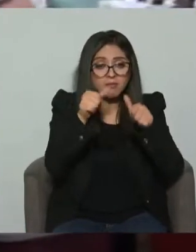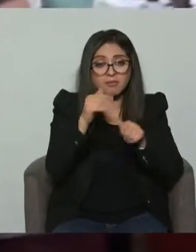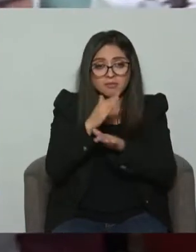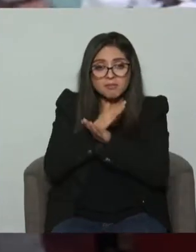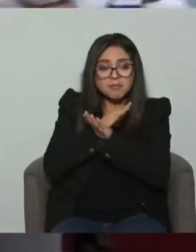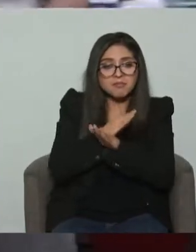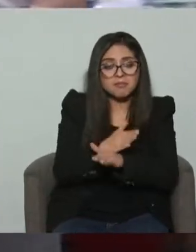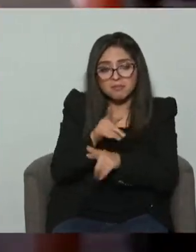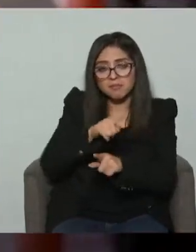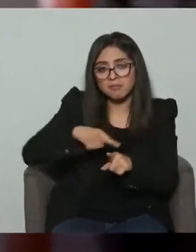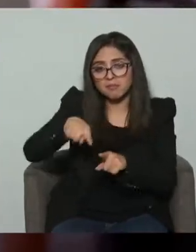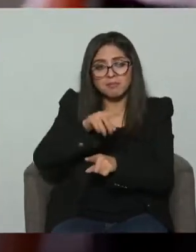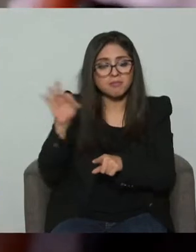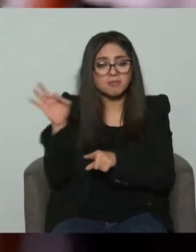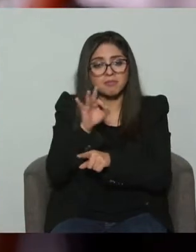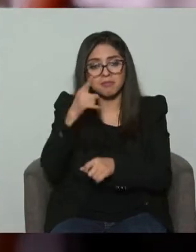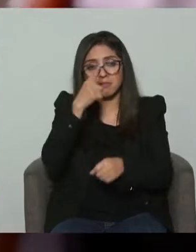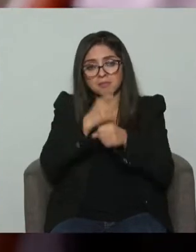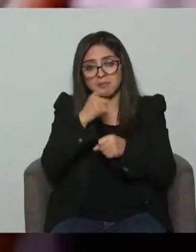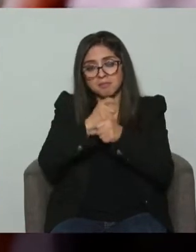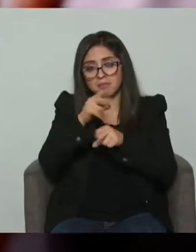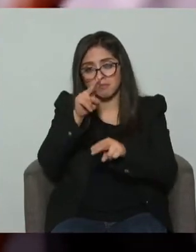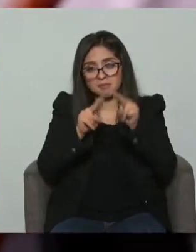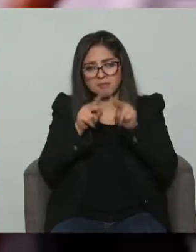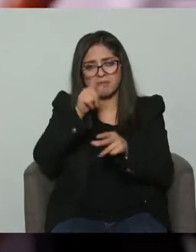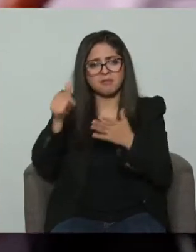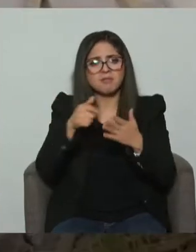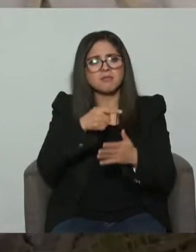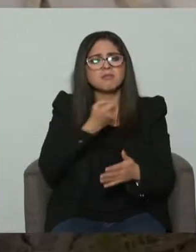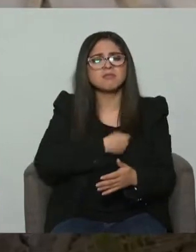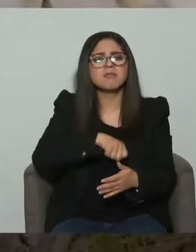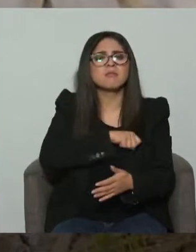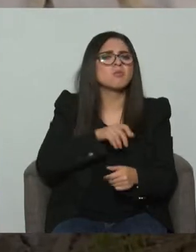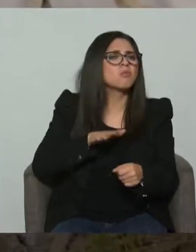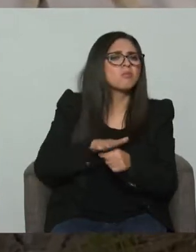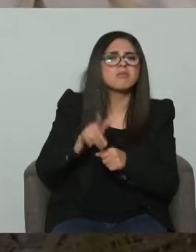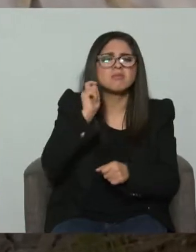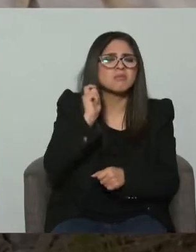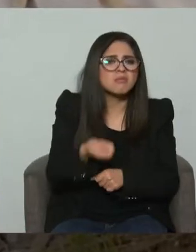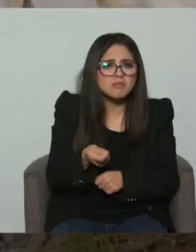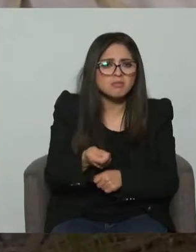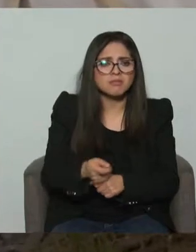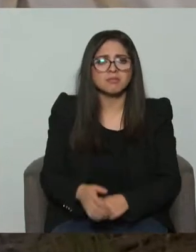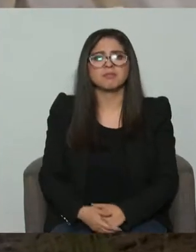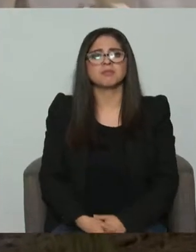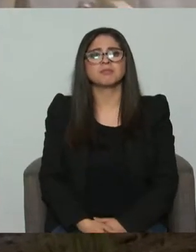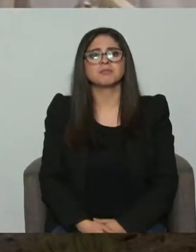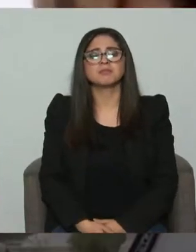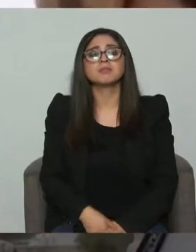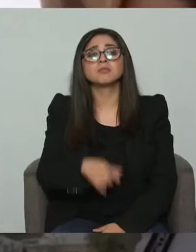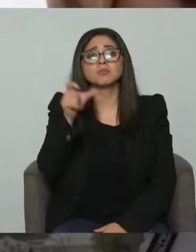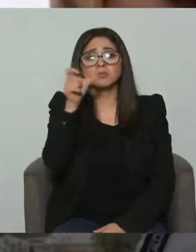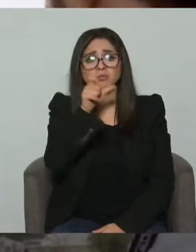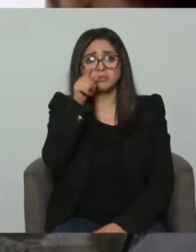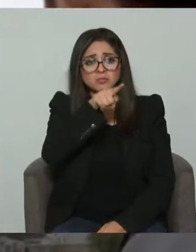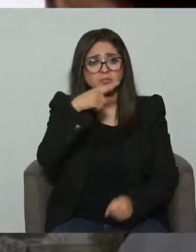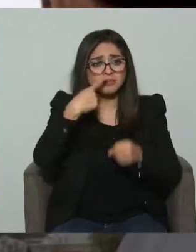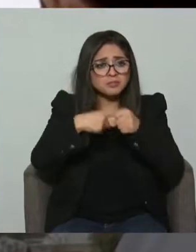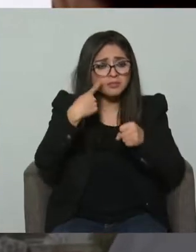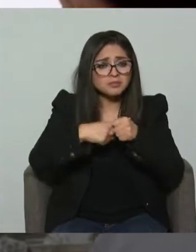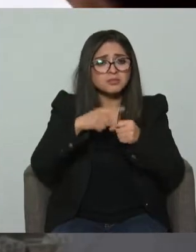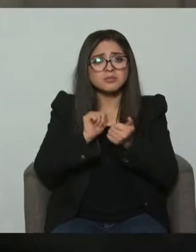a la atención del primer nivel de salud. ¿Qué significa esto? Que atender las enfermedades antes de que lleguen,